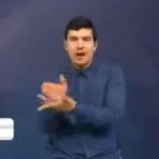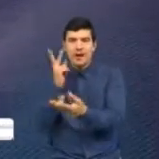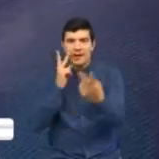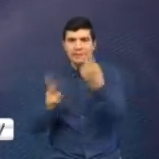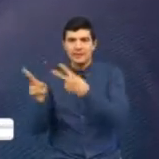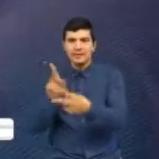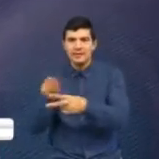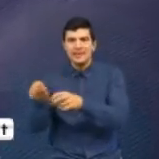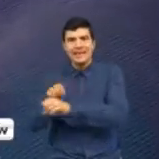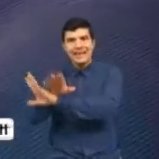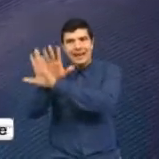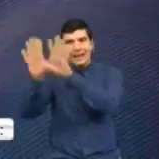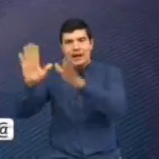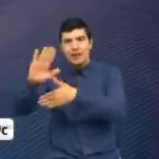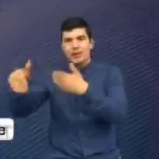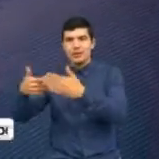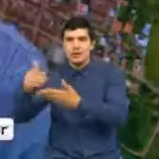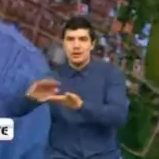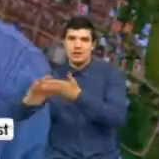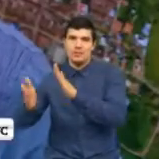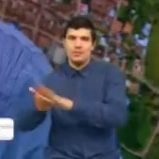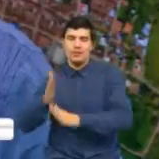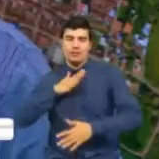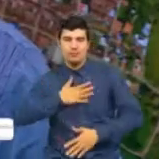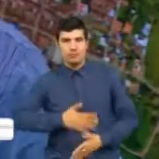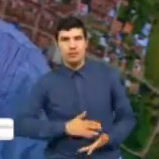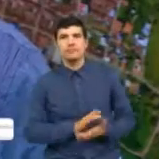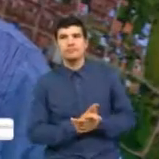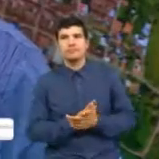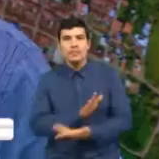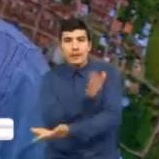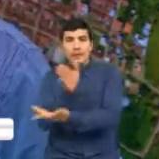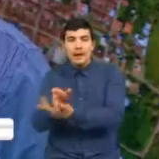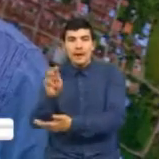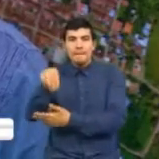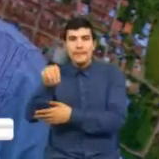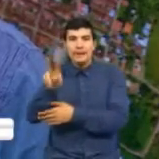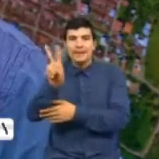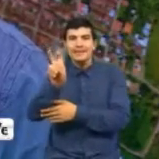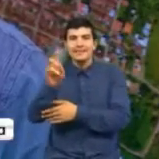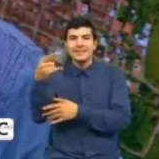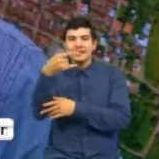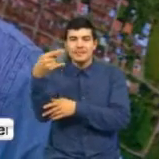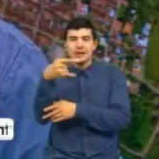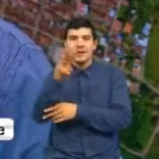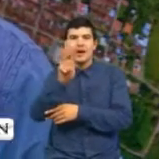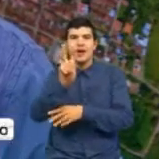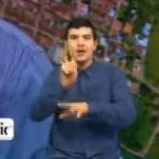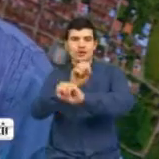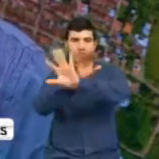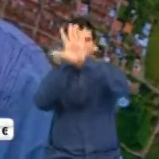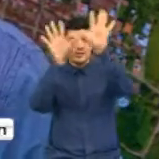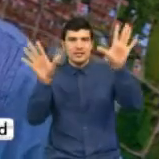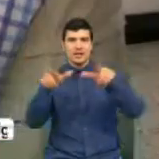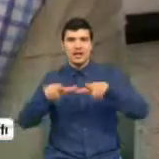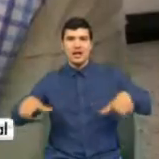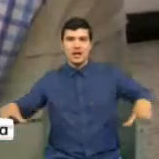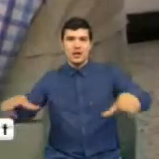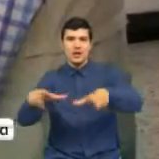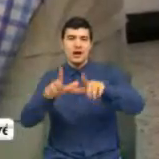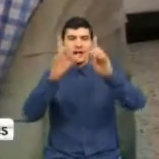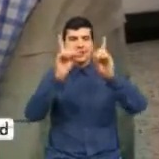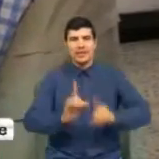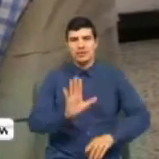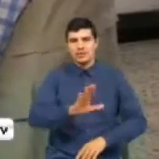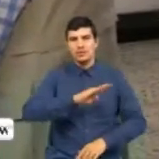problemática a toda la ciudadanía la presencia será el día martes 7 de marzo a las 8 de la mañana en un sitio que definirá a la